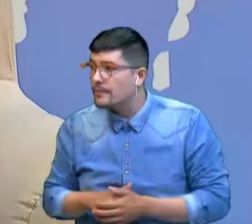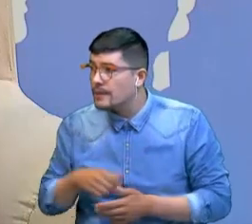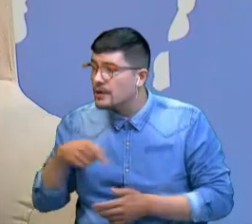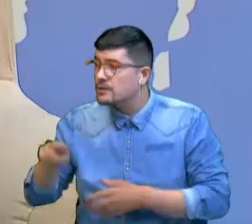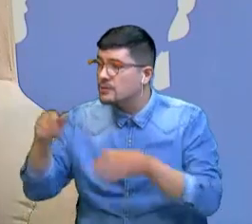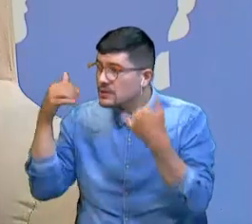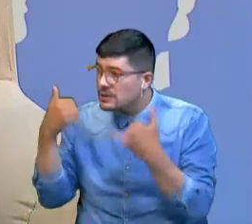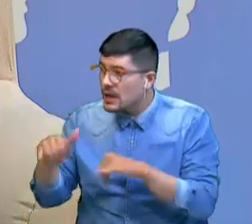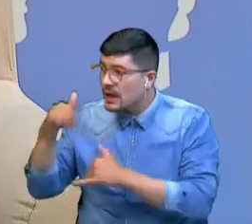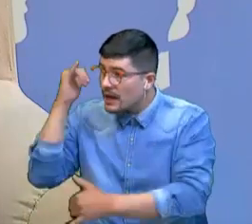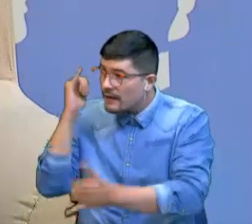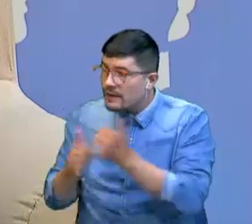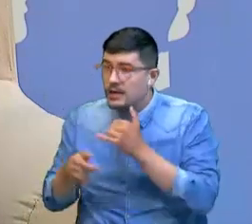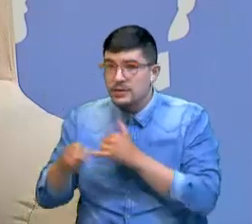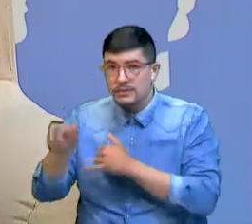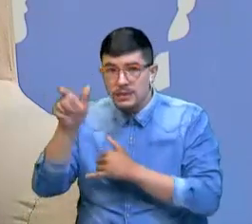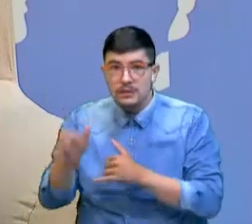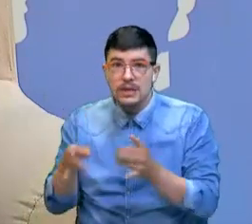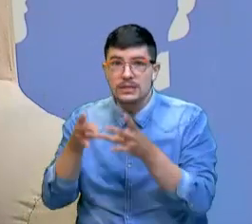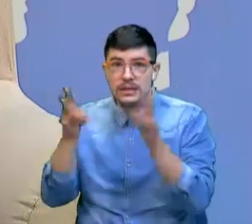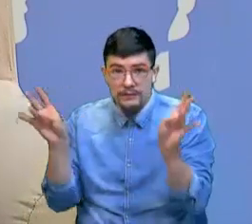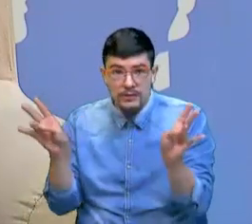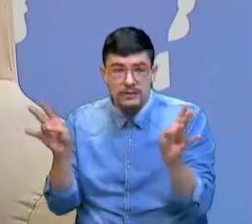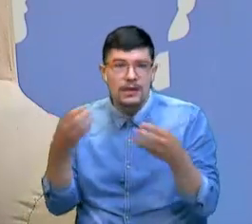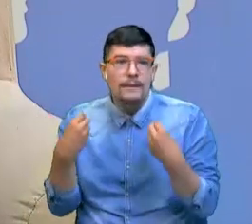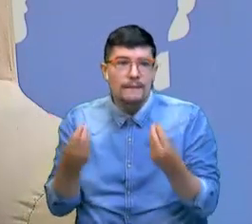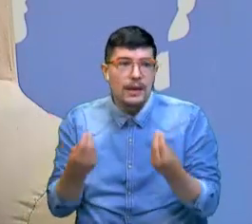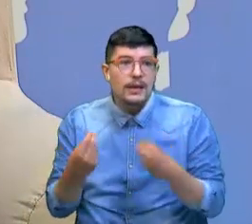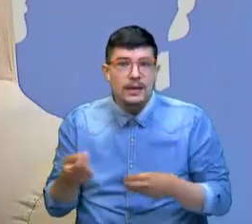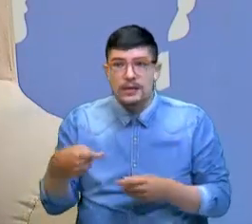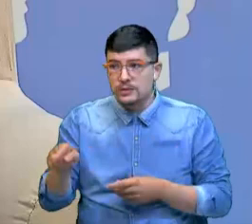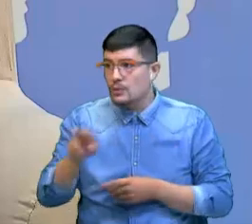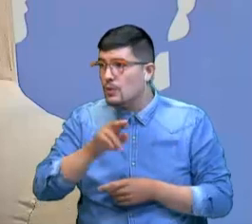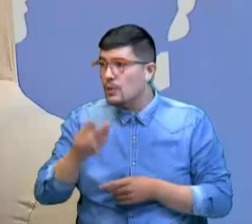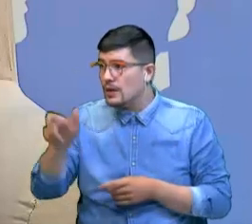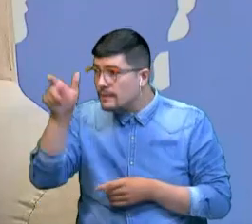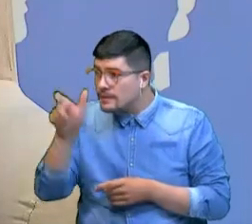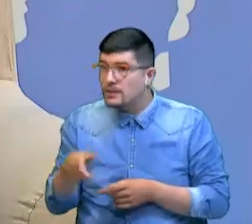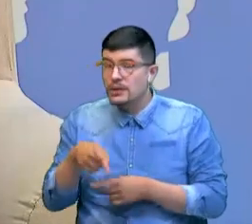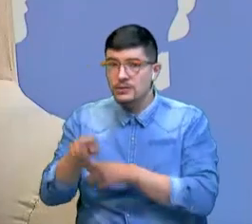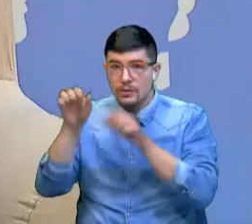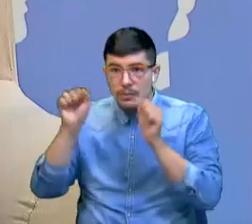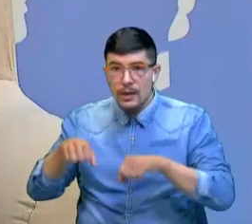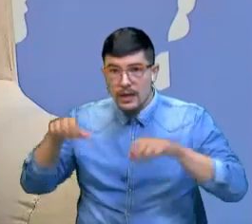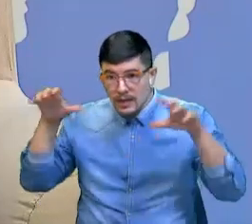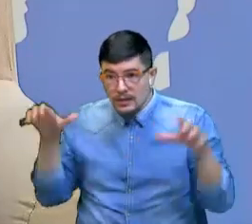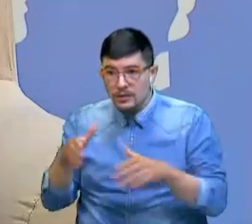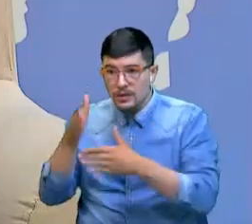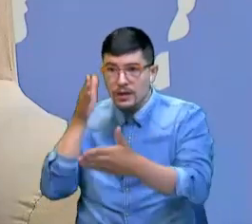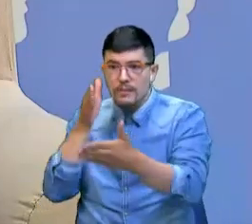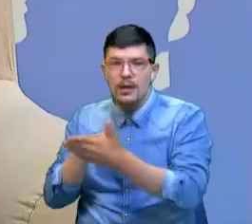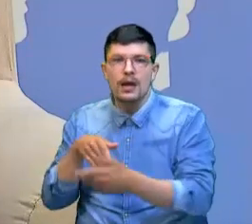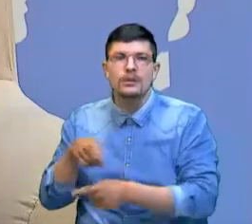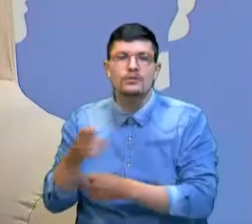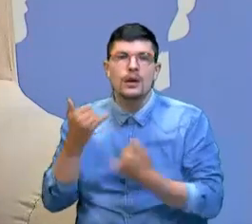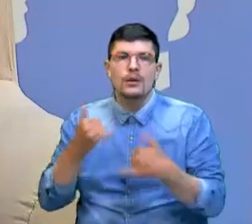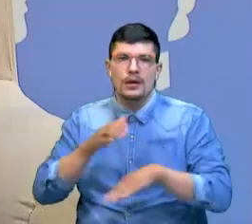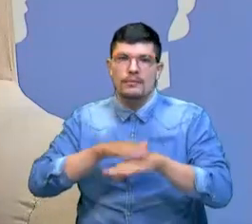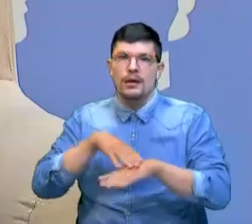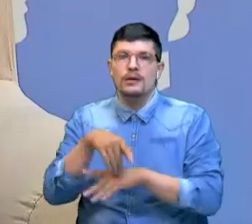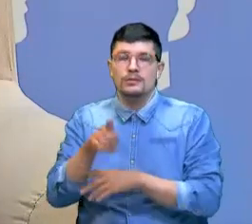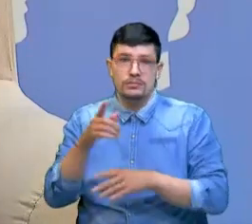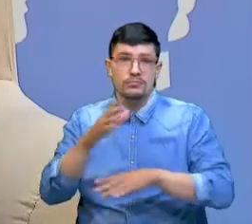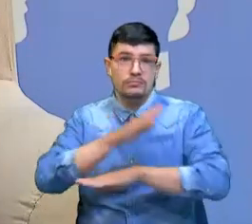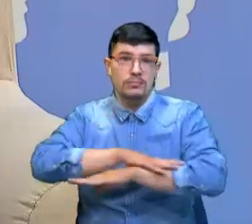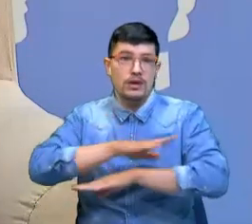liquidó y se divorció, para que la otra persona haya podido acceder a la pensión, vino a indicar convivencia en